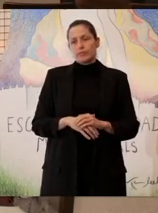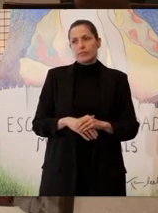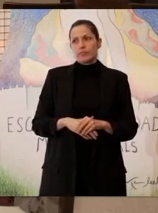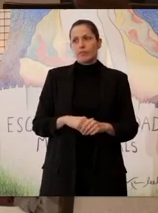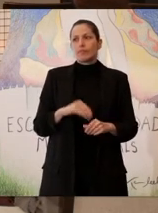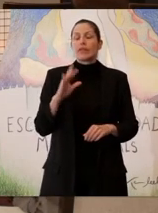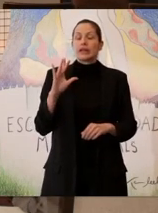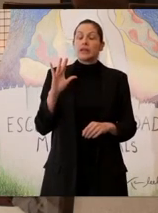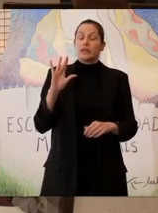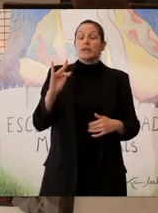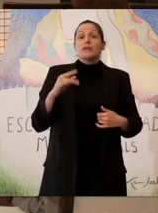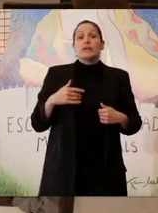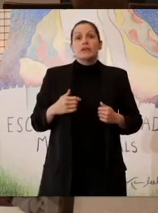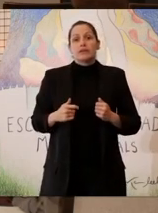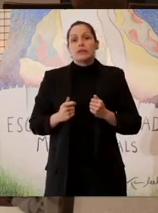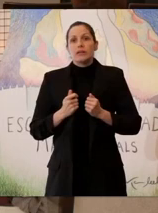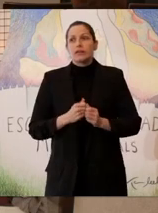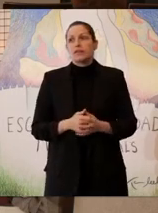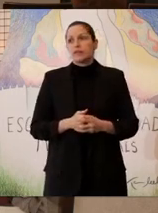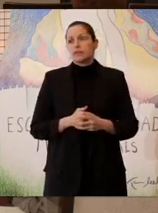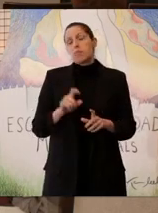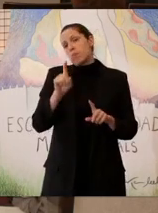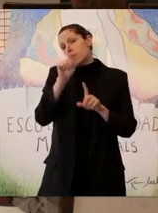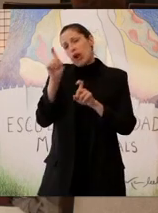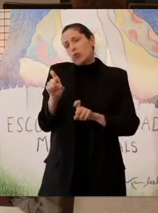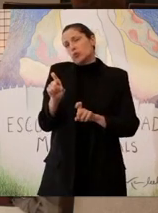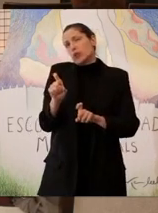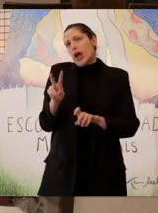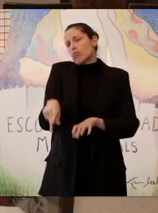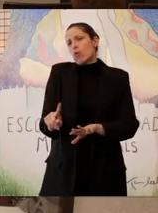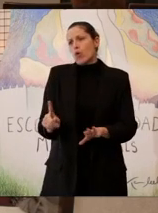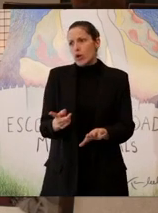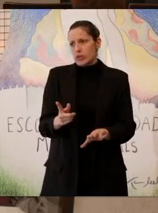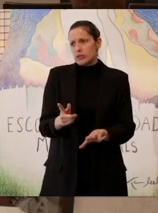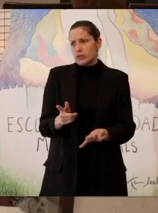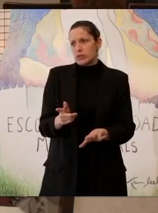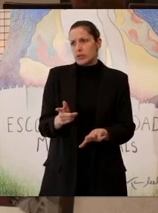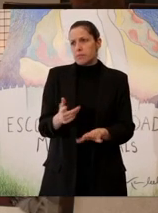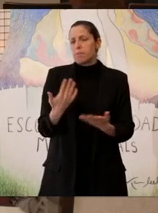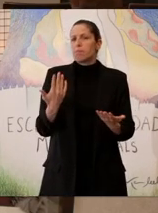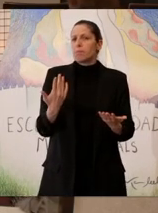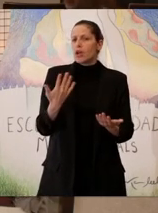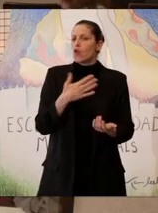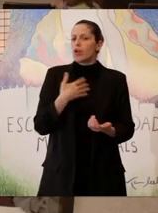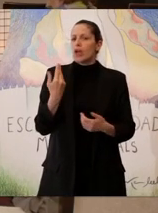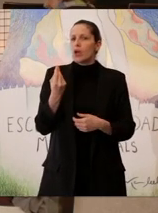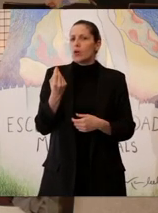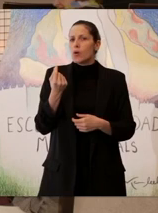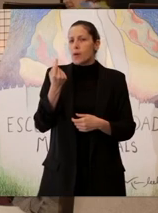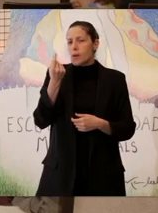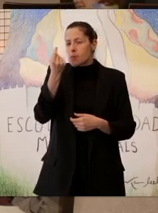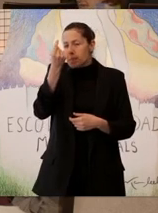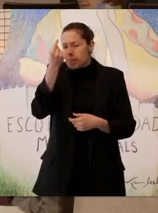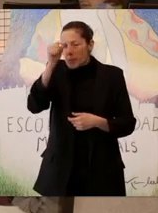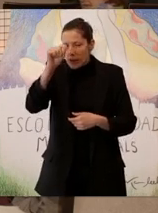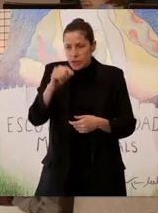Sí, no tanto una pregunta, pero sí querría introducir una matización. Antes se hablaba